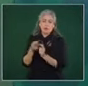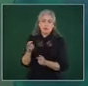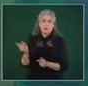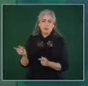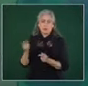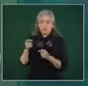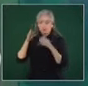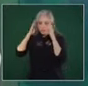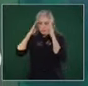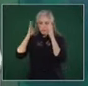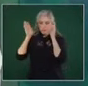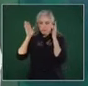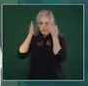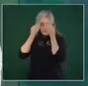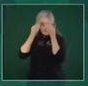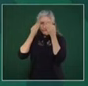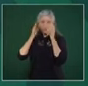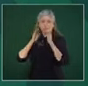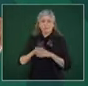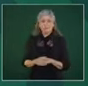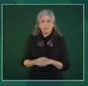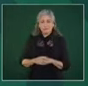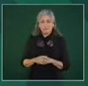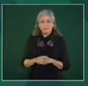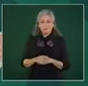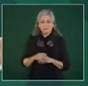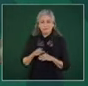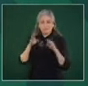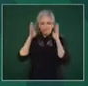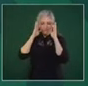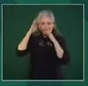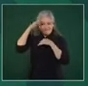conservadores incluso